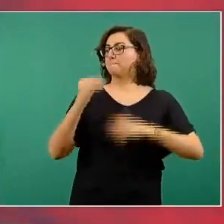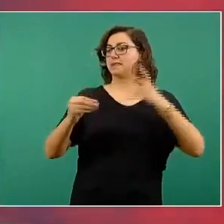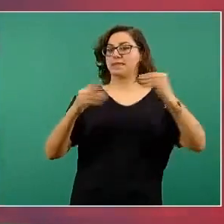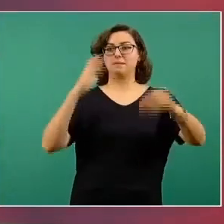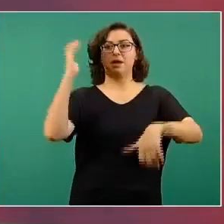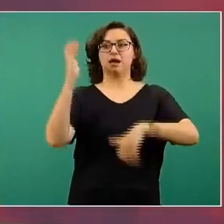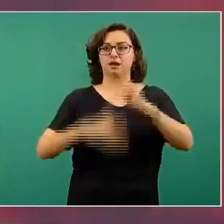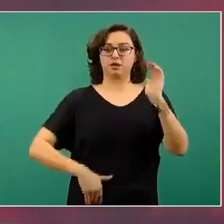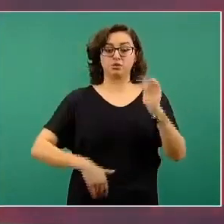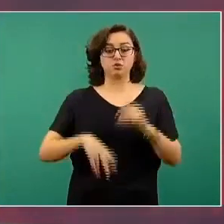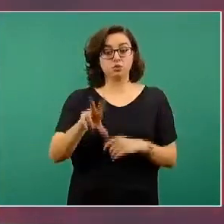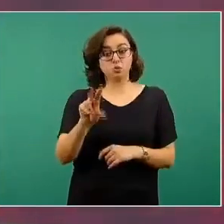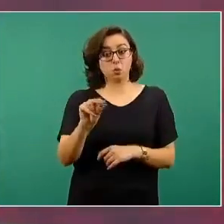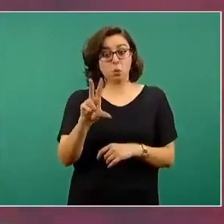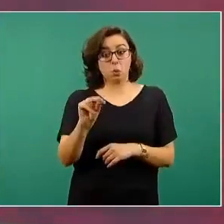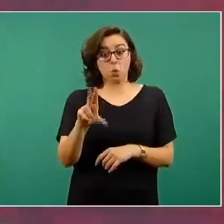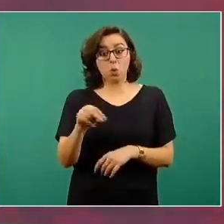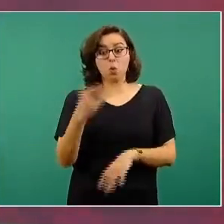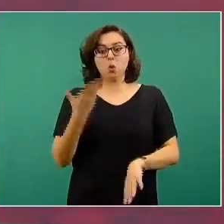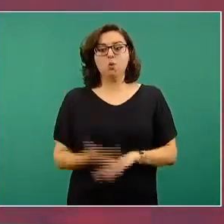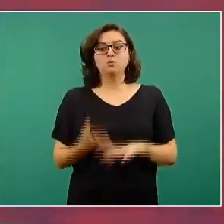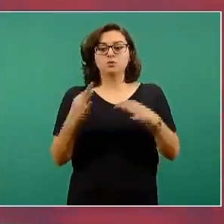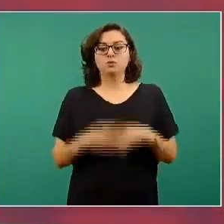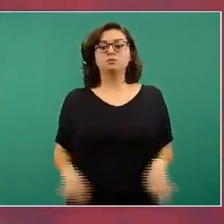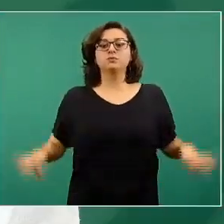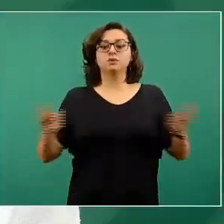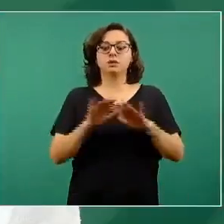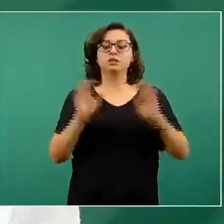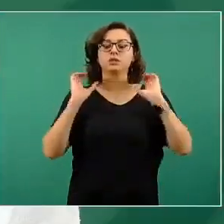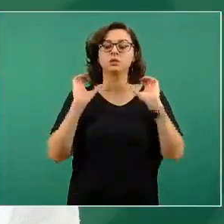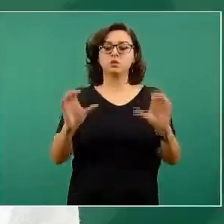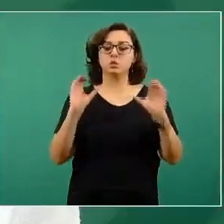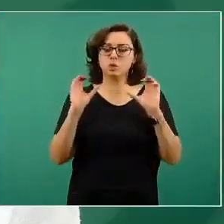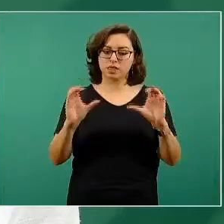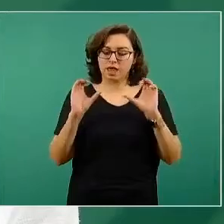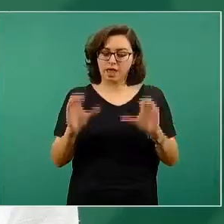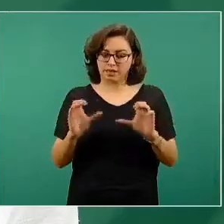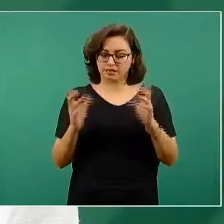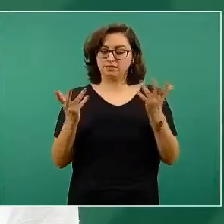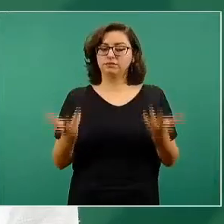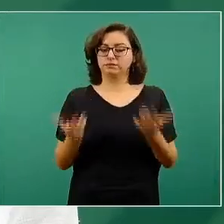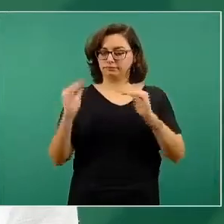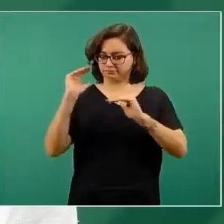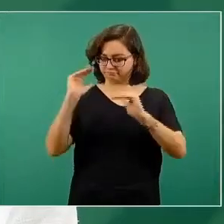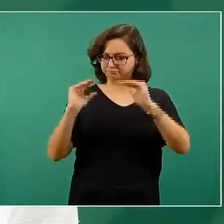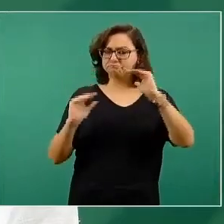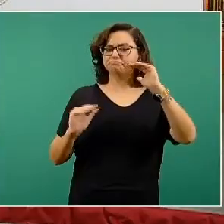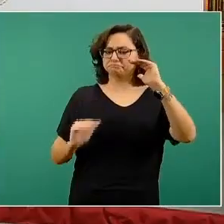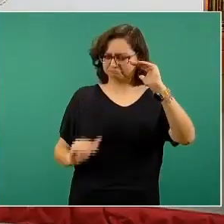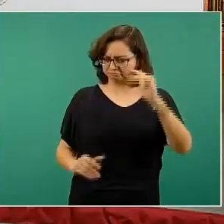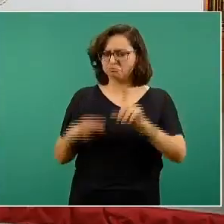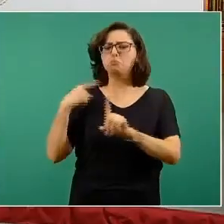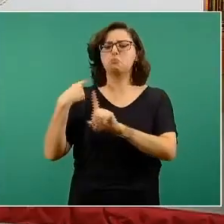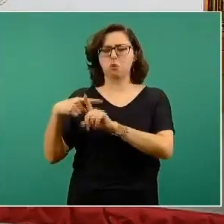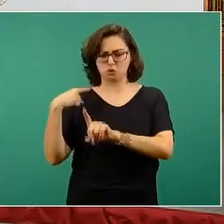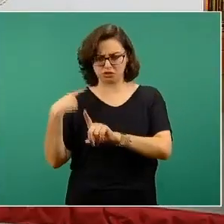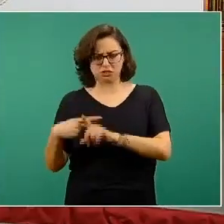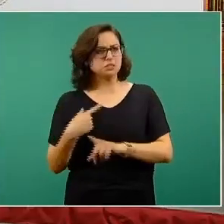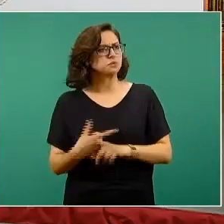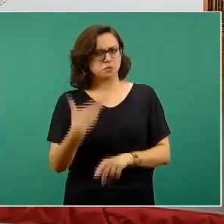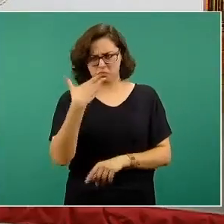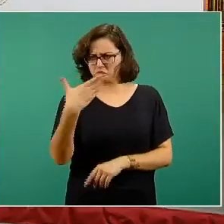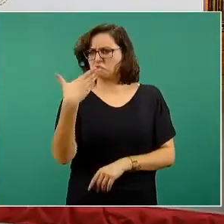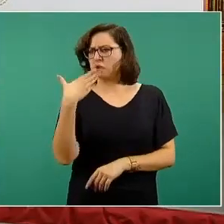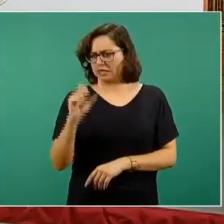cuidar ese balance, desde luego reconocer el aspecto positivo de que la tendencia de la epidemia en las 32